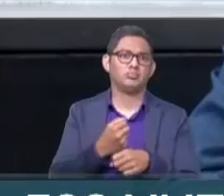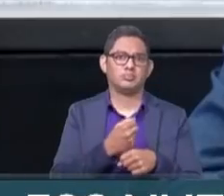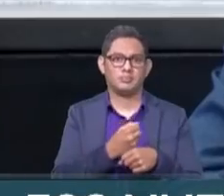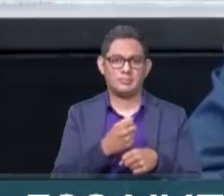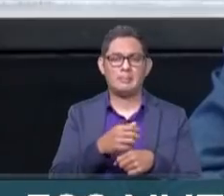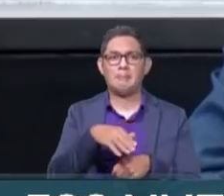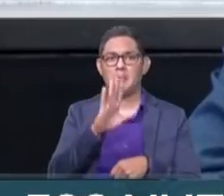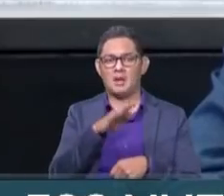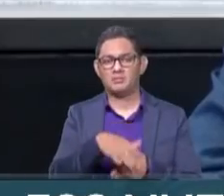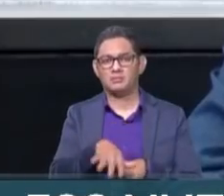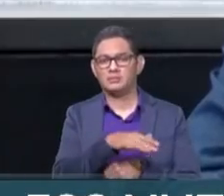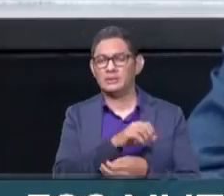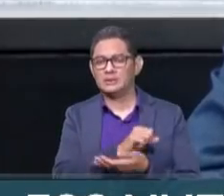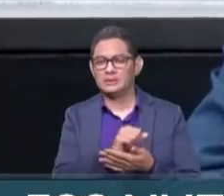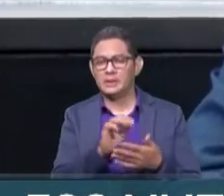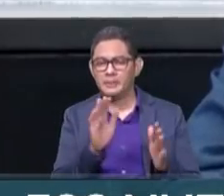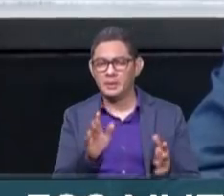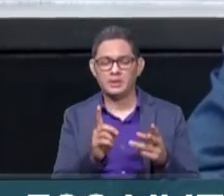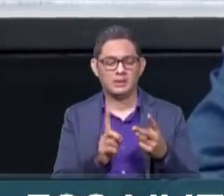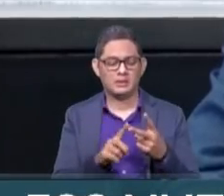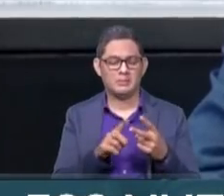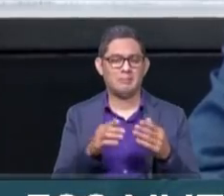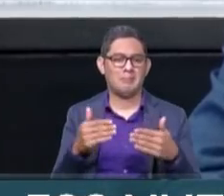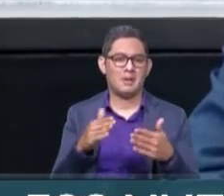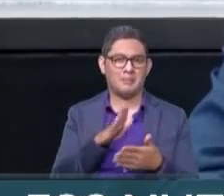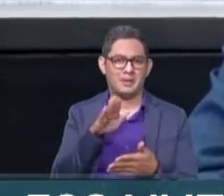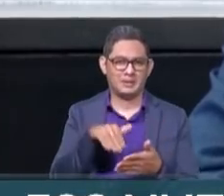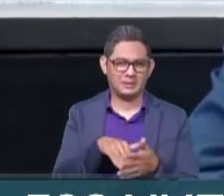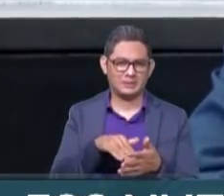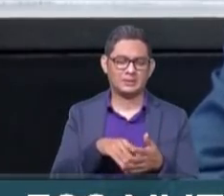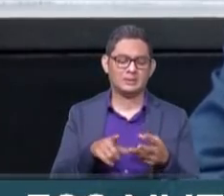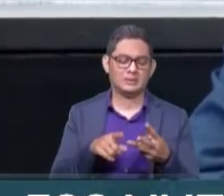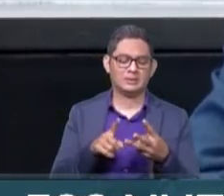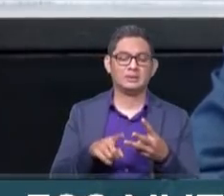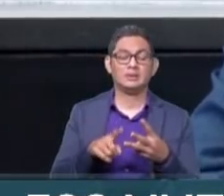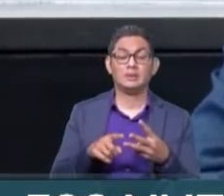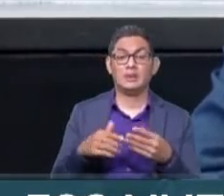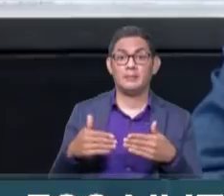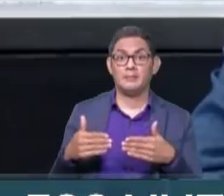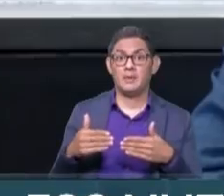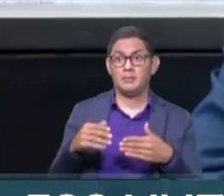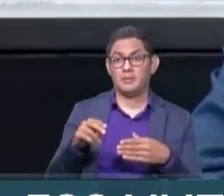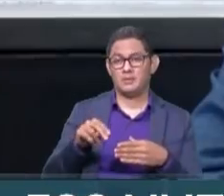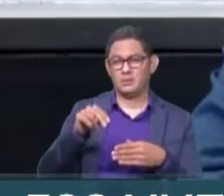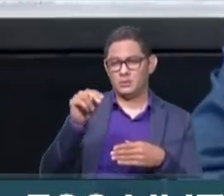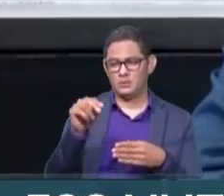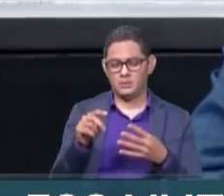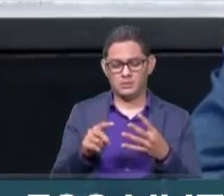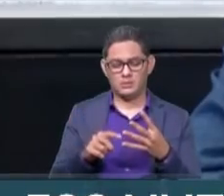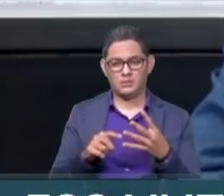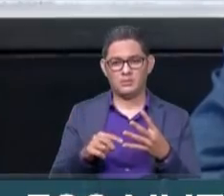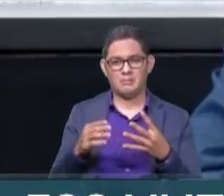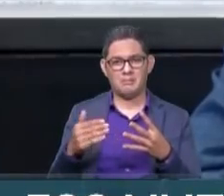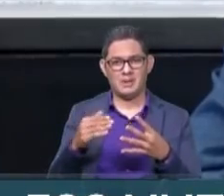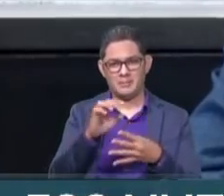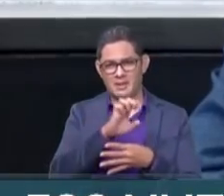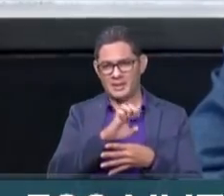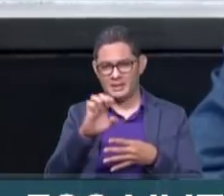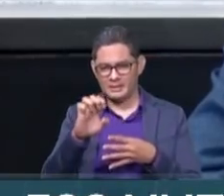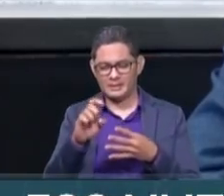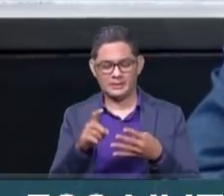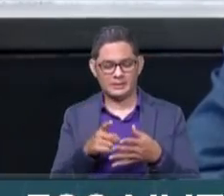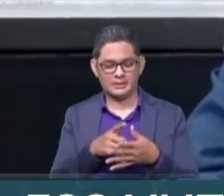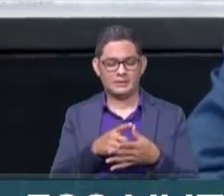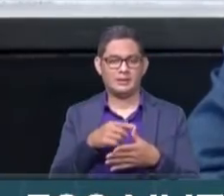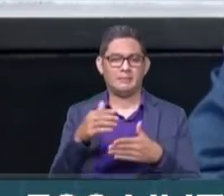región de San Miguelito, en la región metropolitana, en la región de Panamá Norte, Panamá Este y